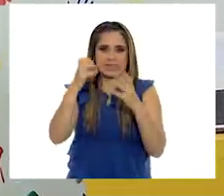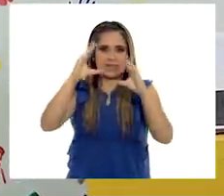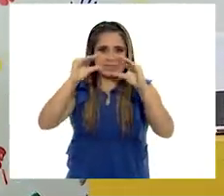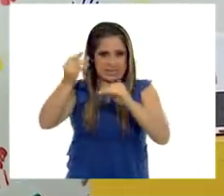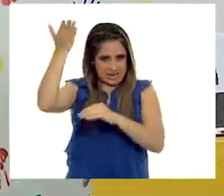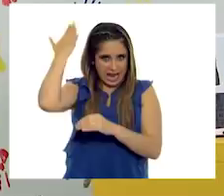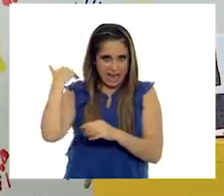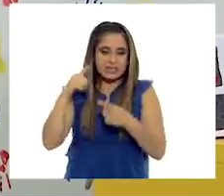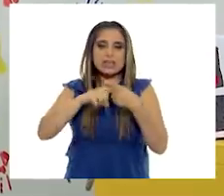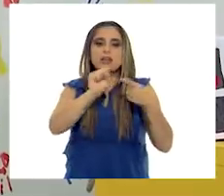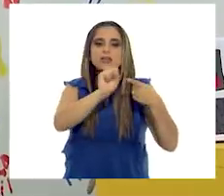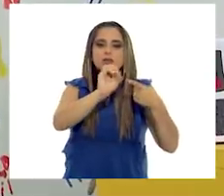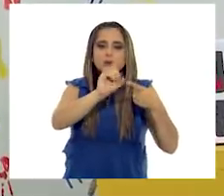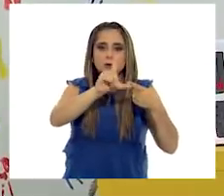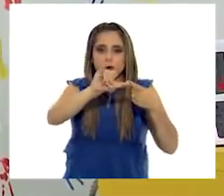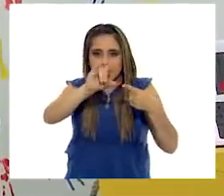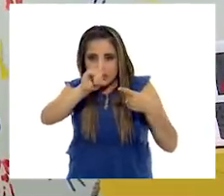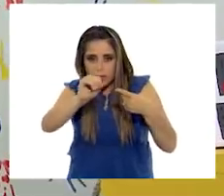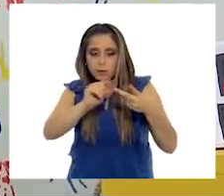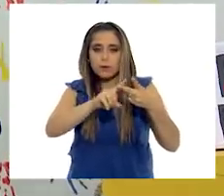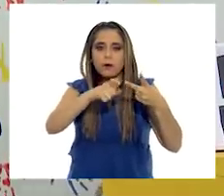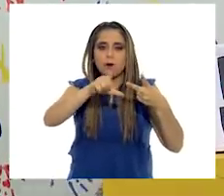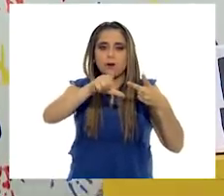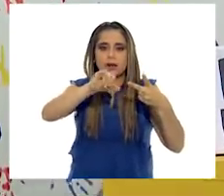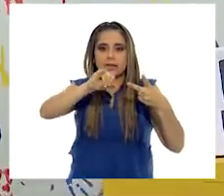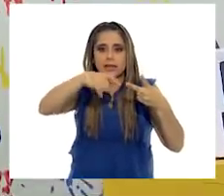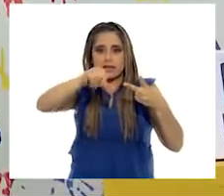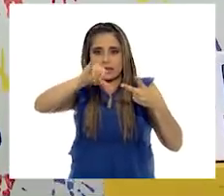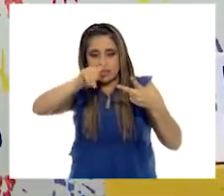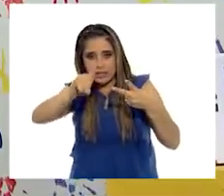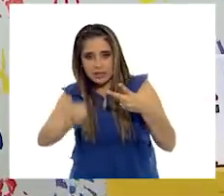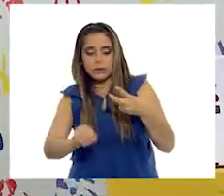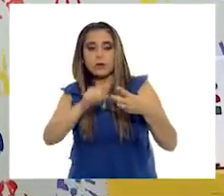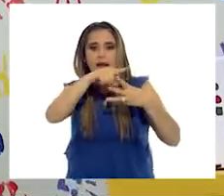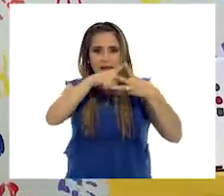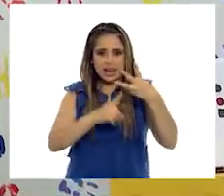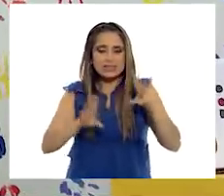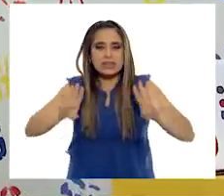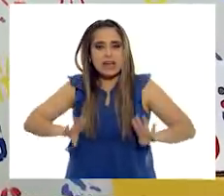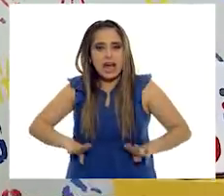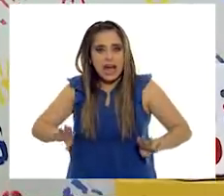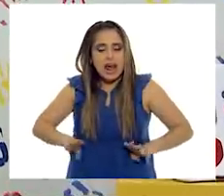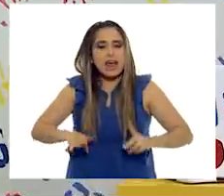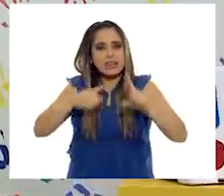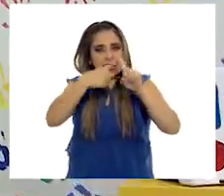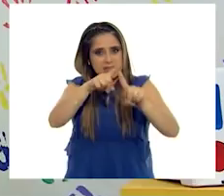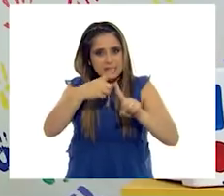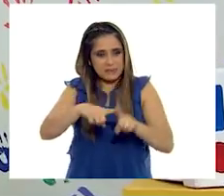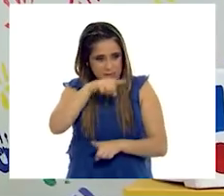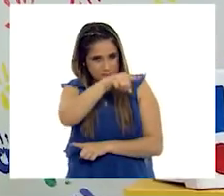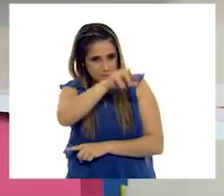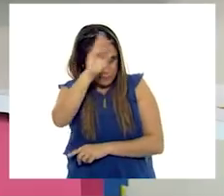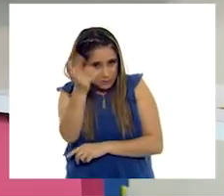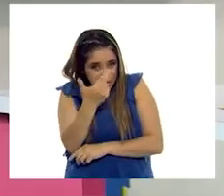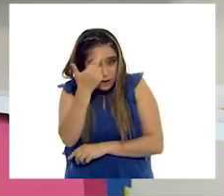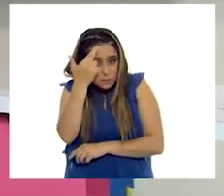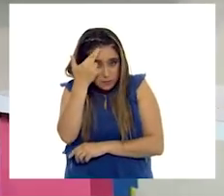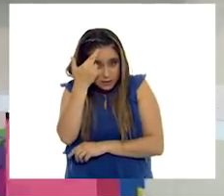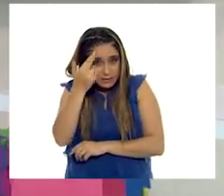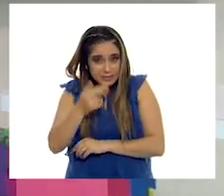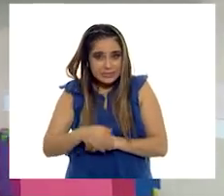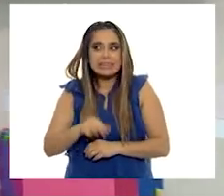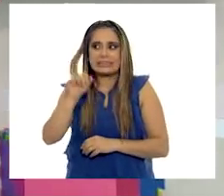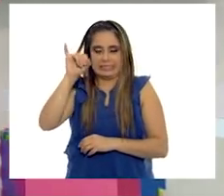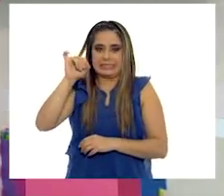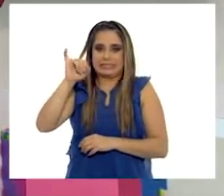entre los sólidos, los líquidos, los gaseosos, tenían diferente comportamiento en sus partículas. ¿Te acuerdas de los lentes particulares? Sí,